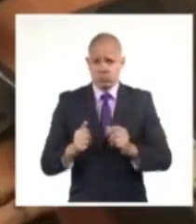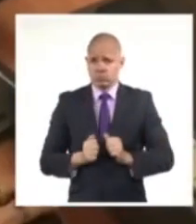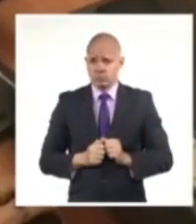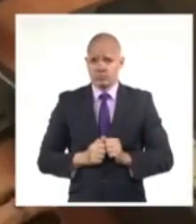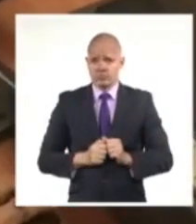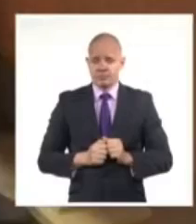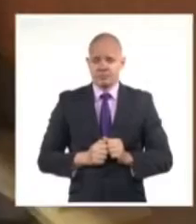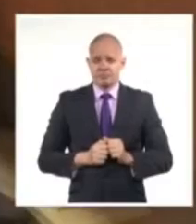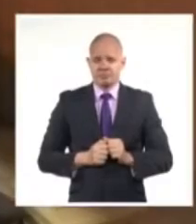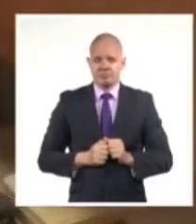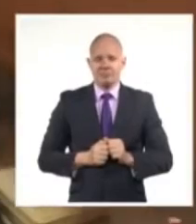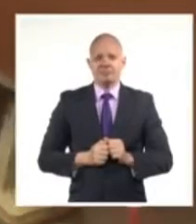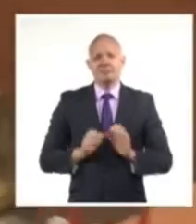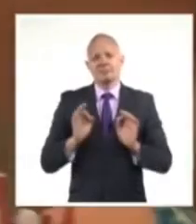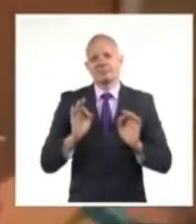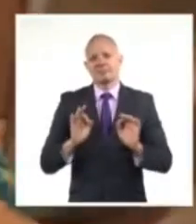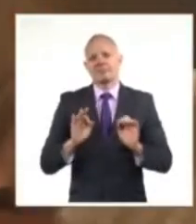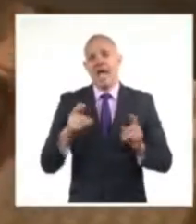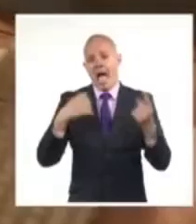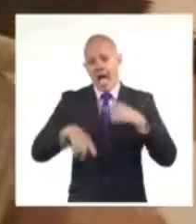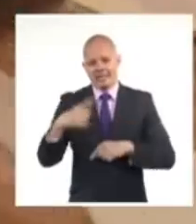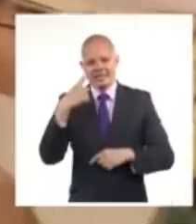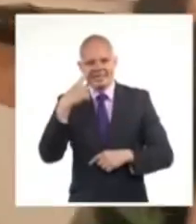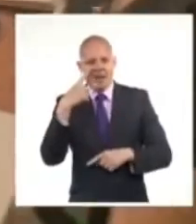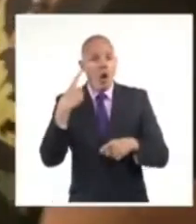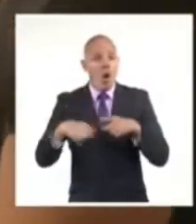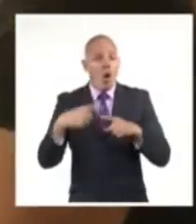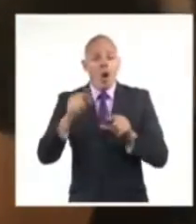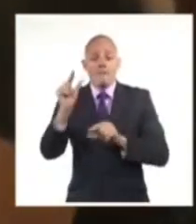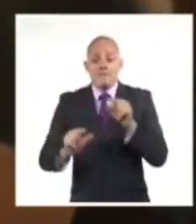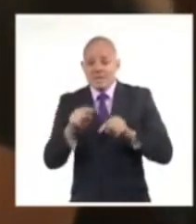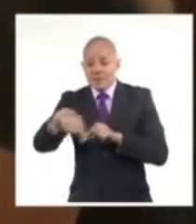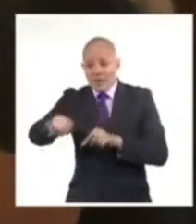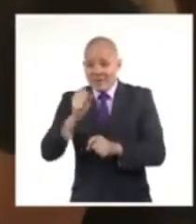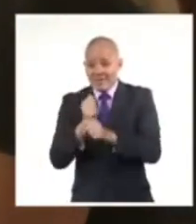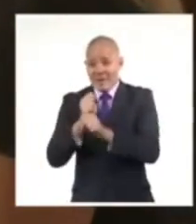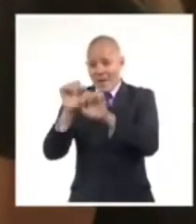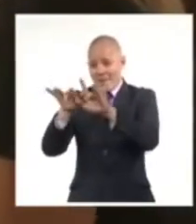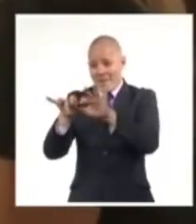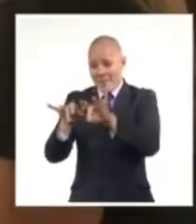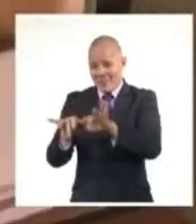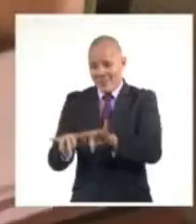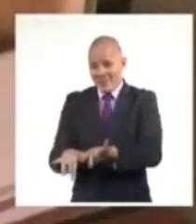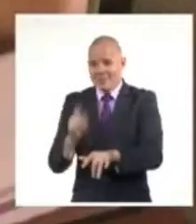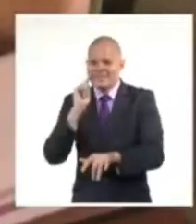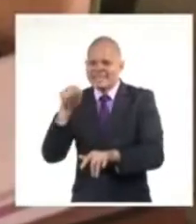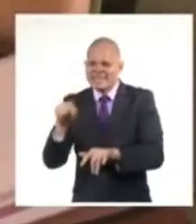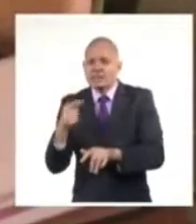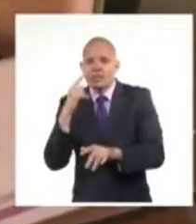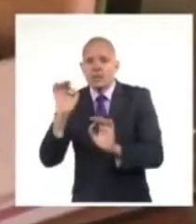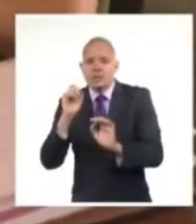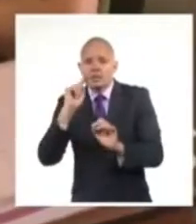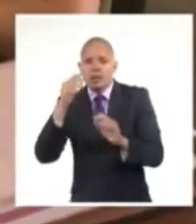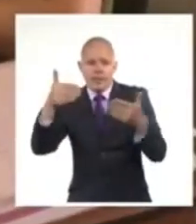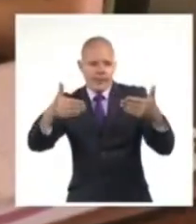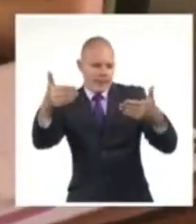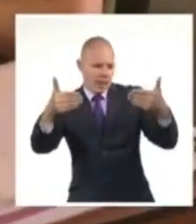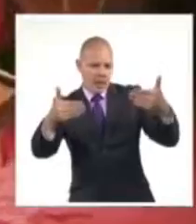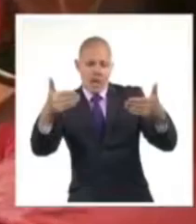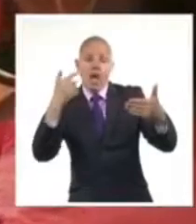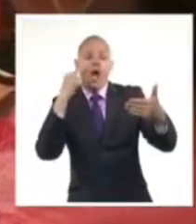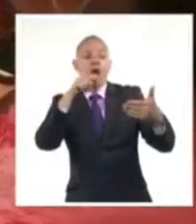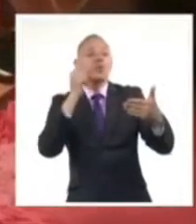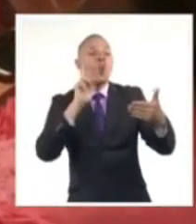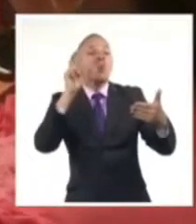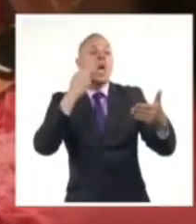marcada de todos, de los redactores, de los grupos de trabajo, de identificar siempre que las normas tengan la mirada de los expertos en estas materias